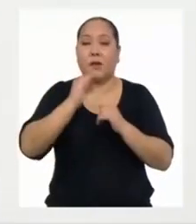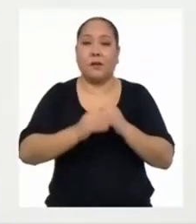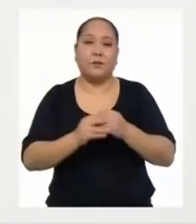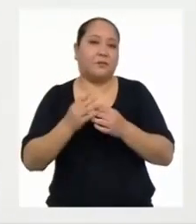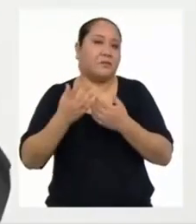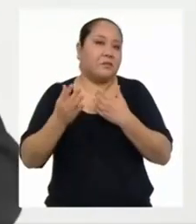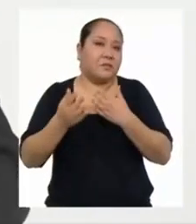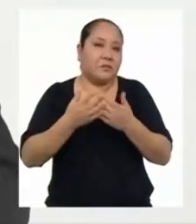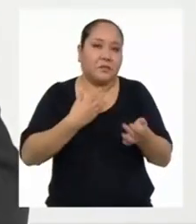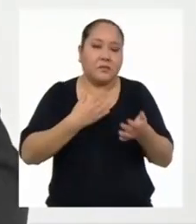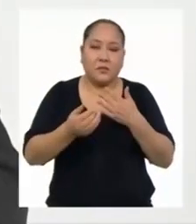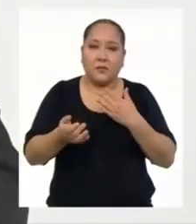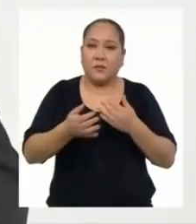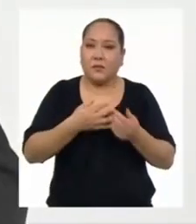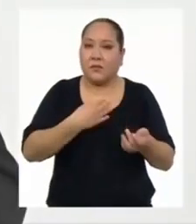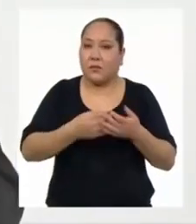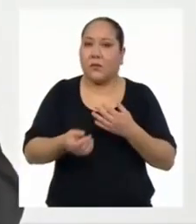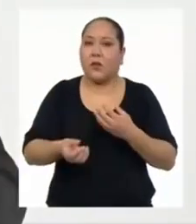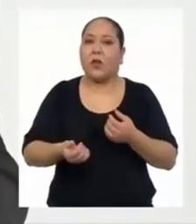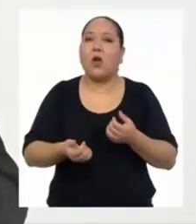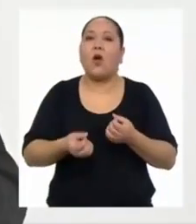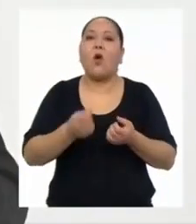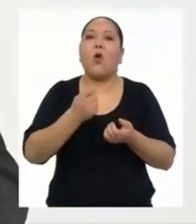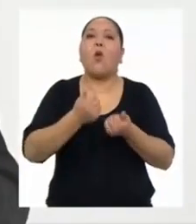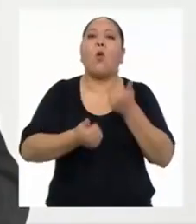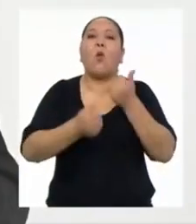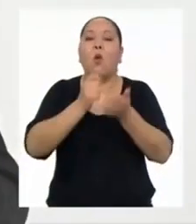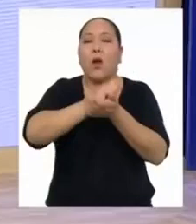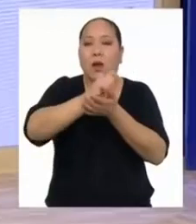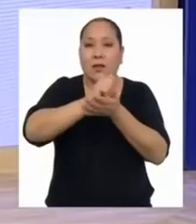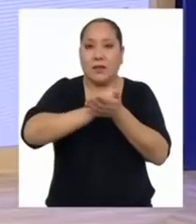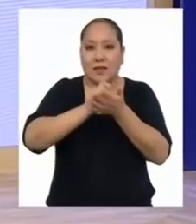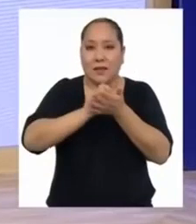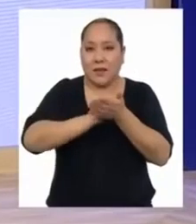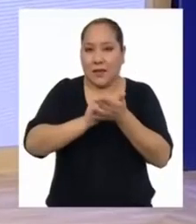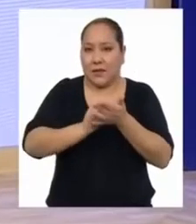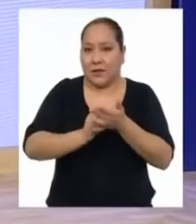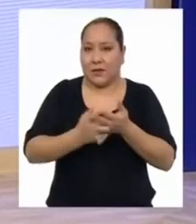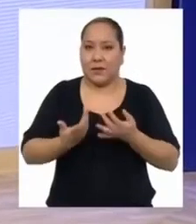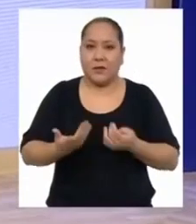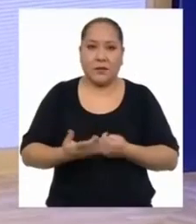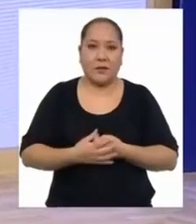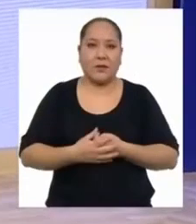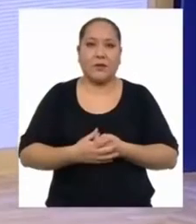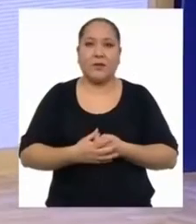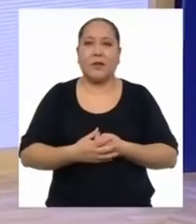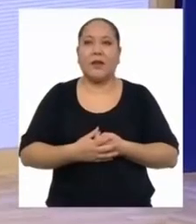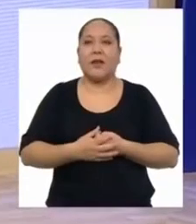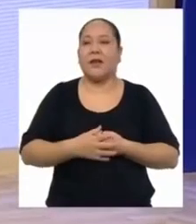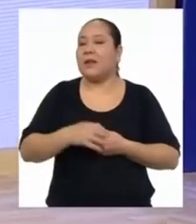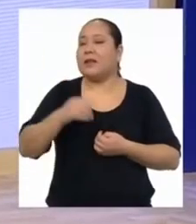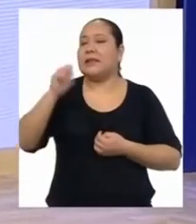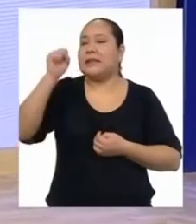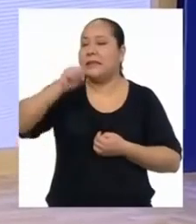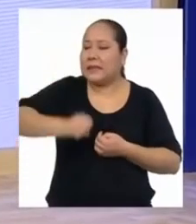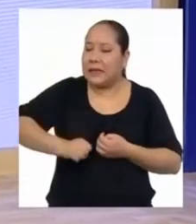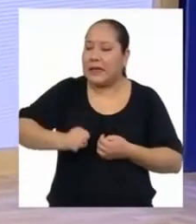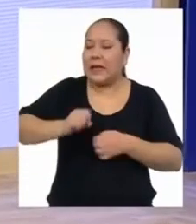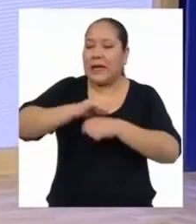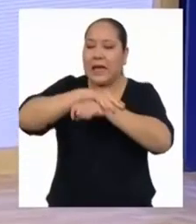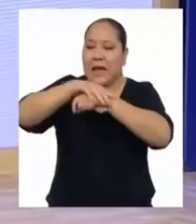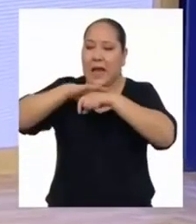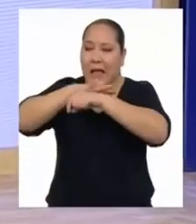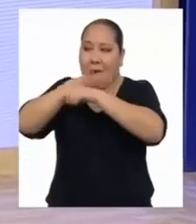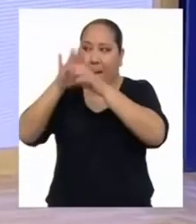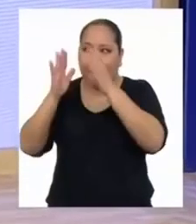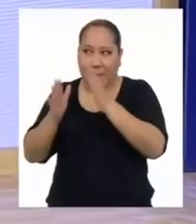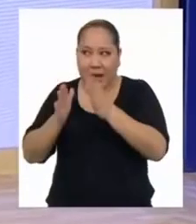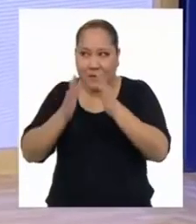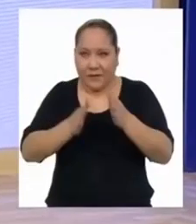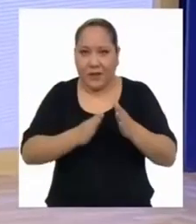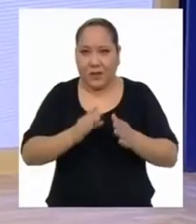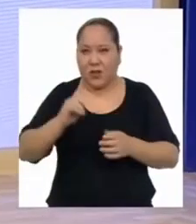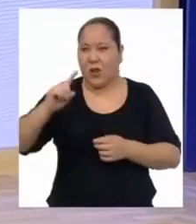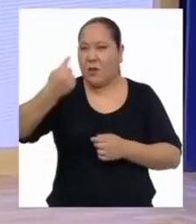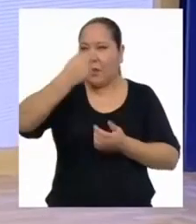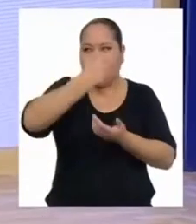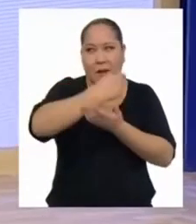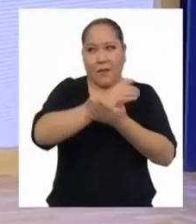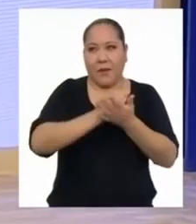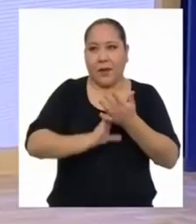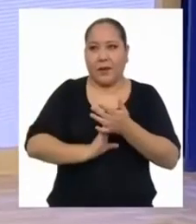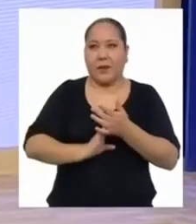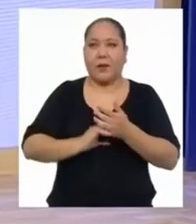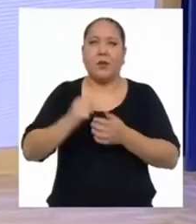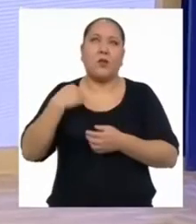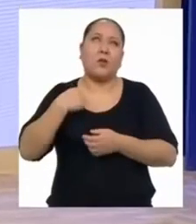cualquier texto escrito. ¿Recuerdas cuál es? ¡Claro! Estamos hablando de la planificación. Me acuerdo que podías partir con un par